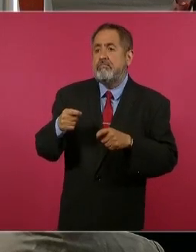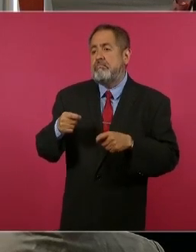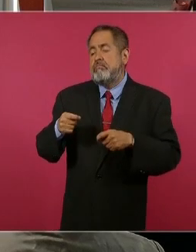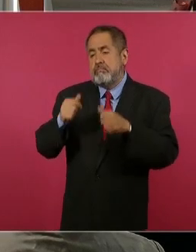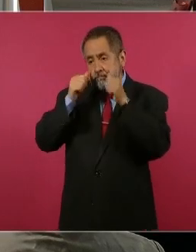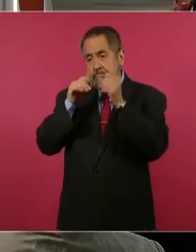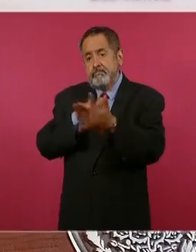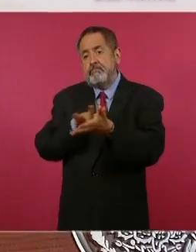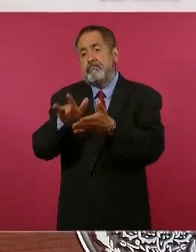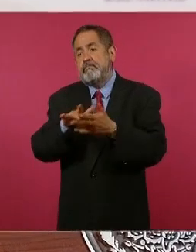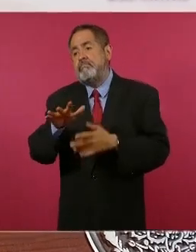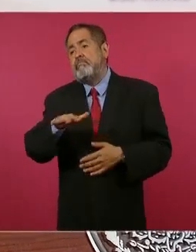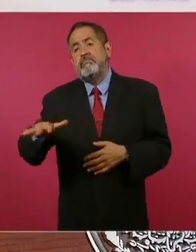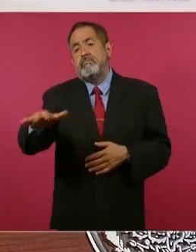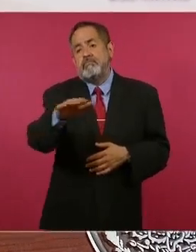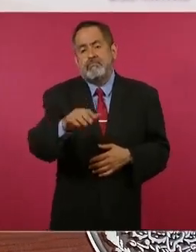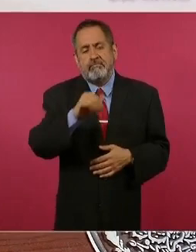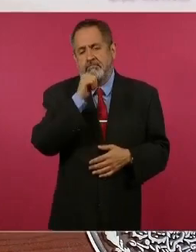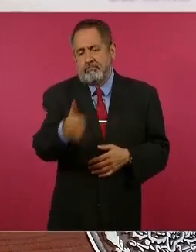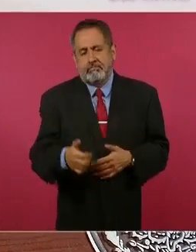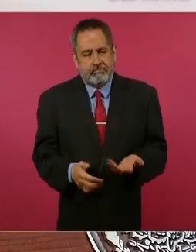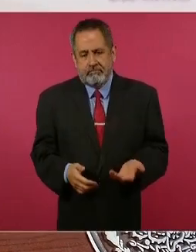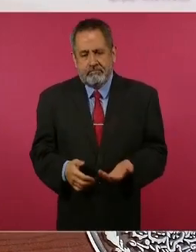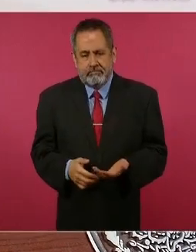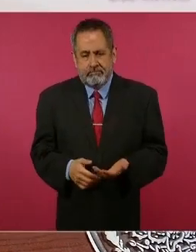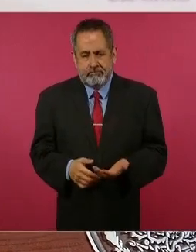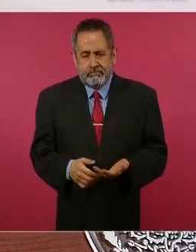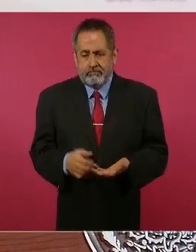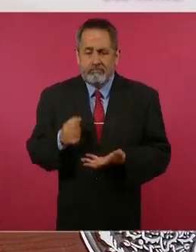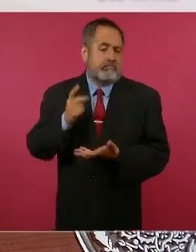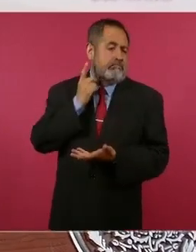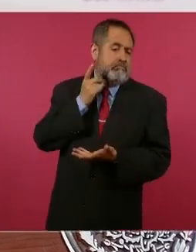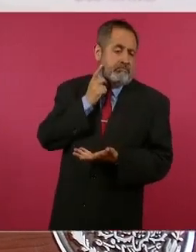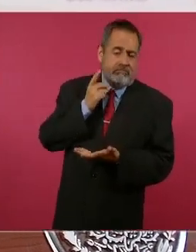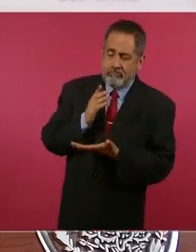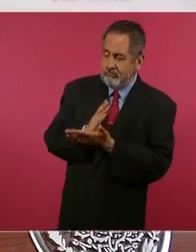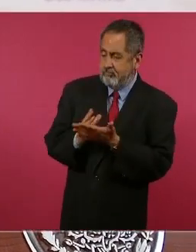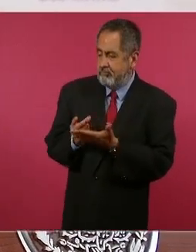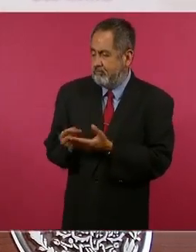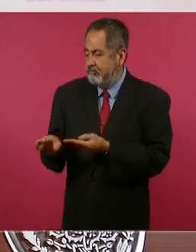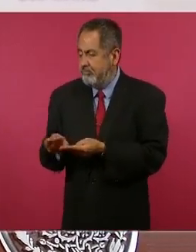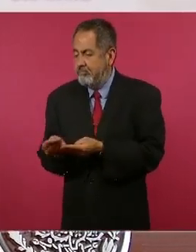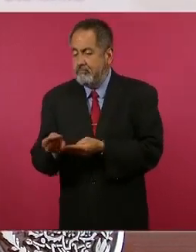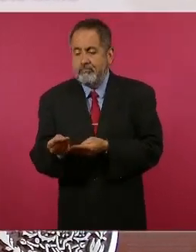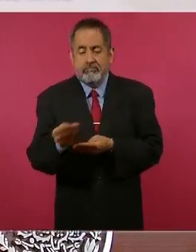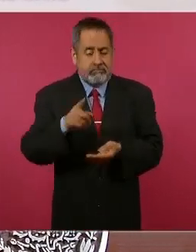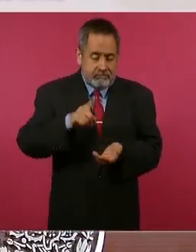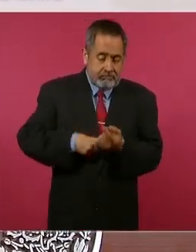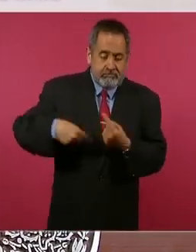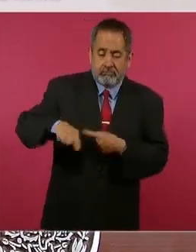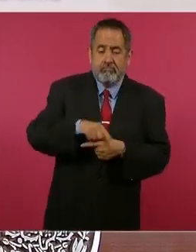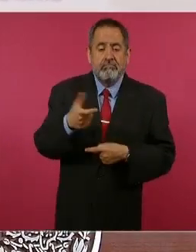el apoyo al pueblo? Si se les quedaba a los legisladores, se quedaba en el gobierno.